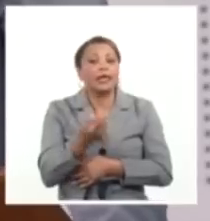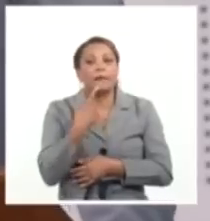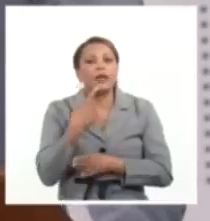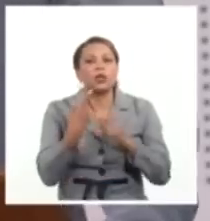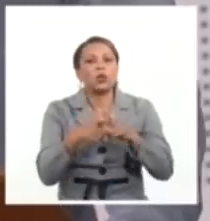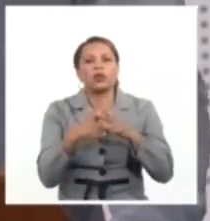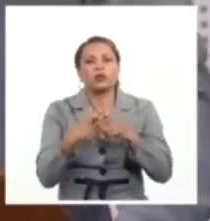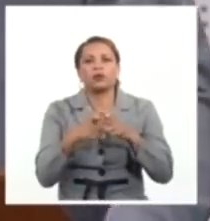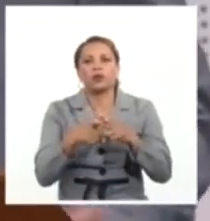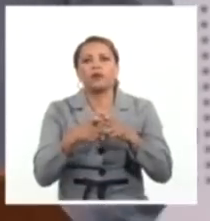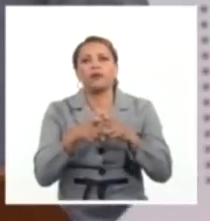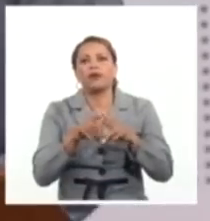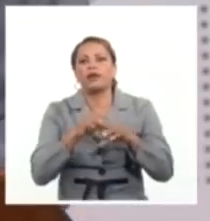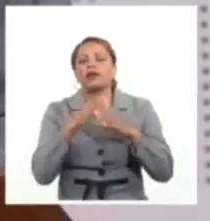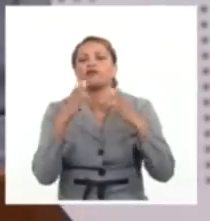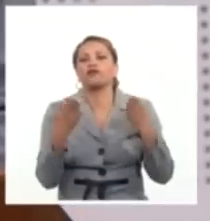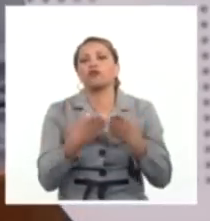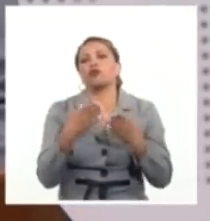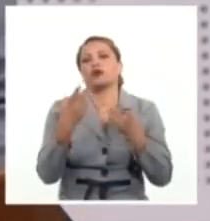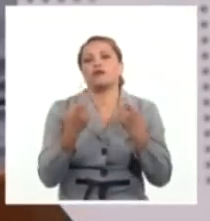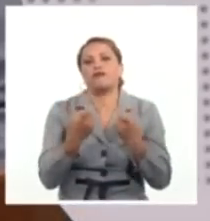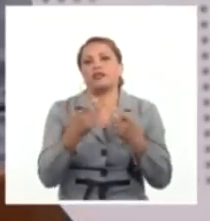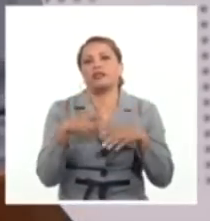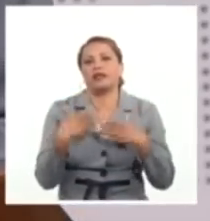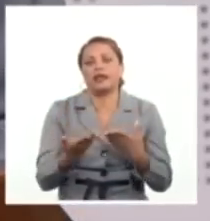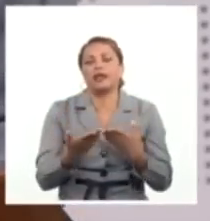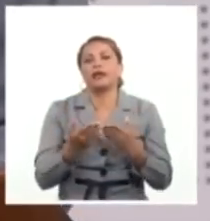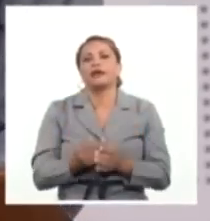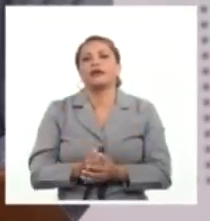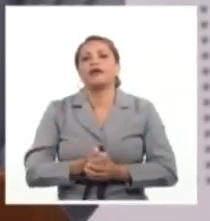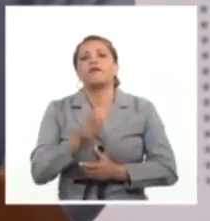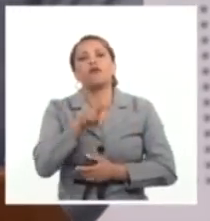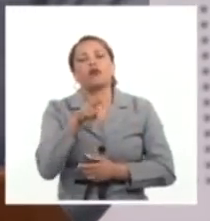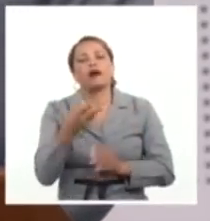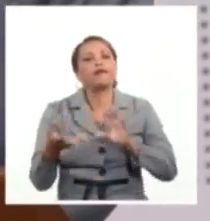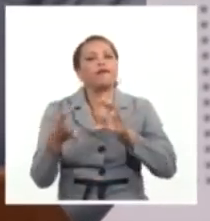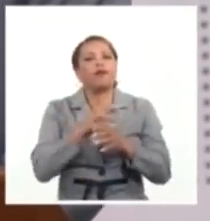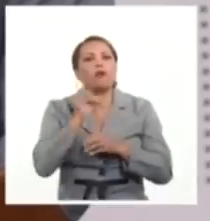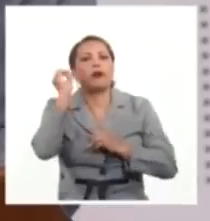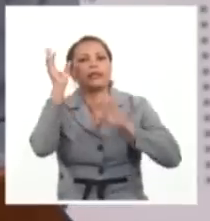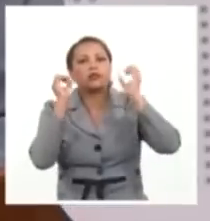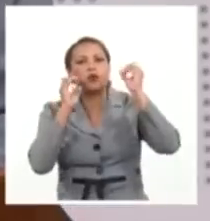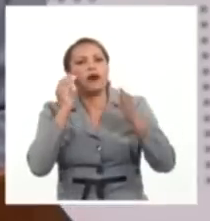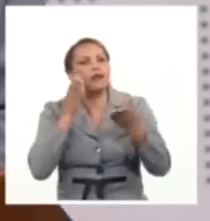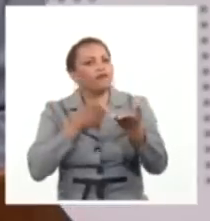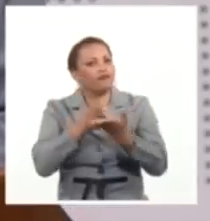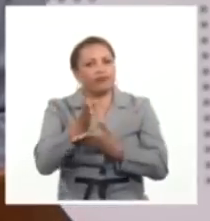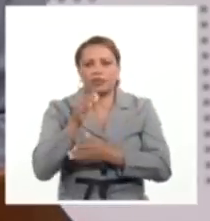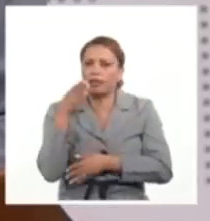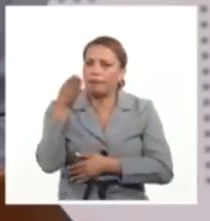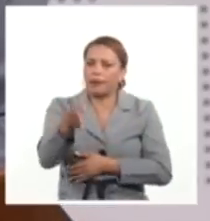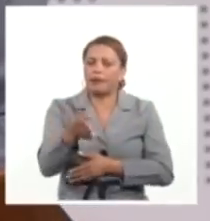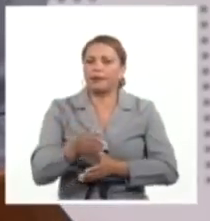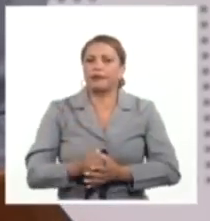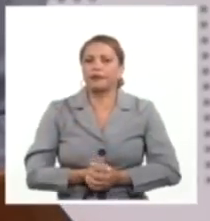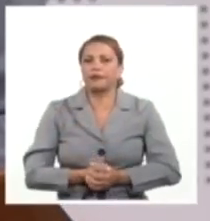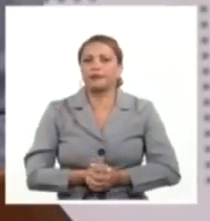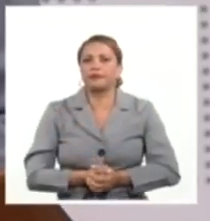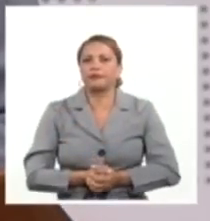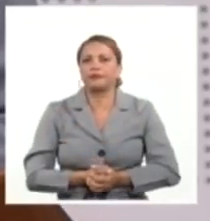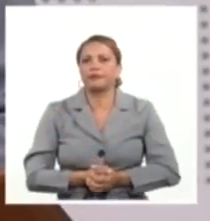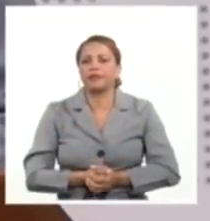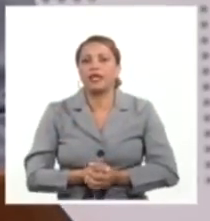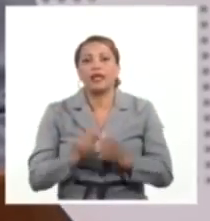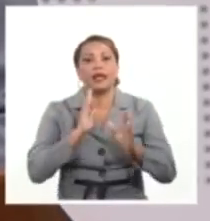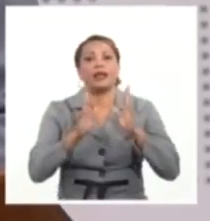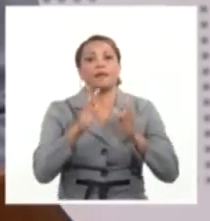resuelve. Lo que toca es buscar salidas, innovar y romper el cerco. En el plan de la economía